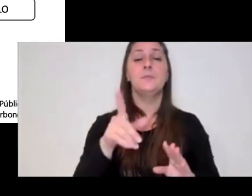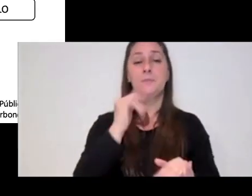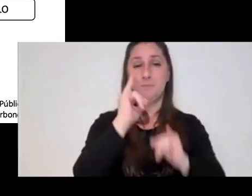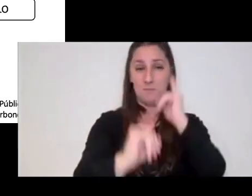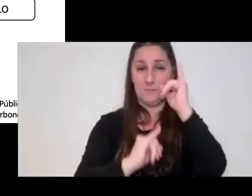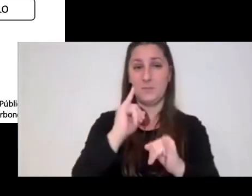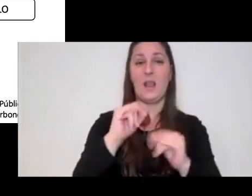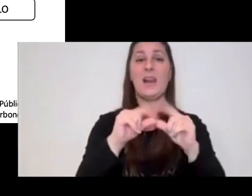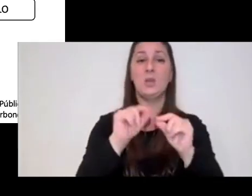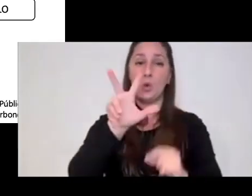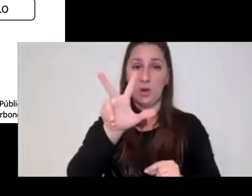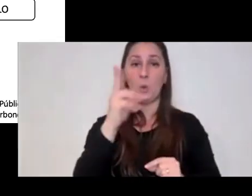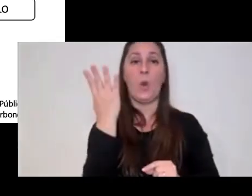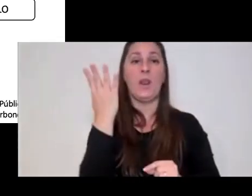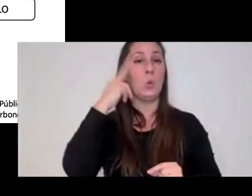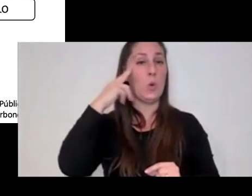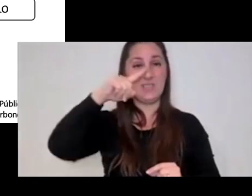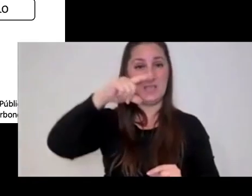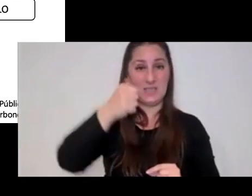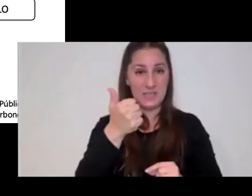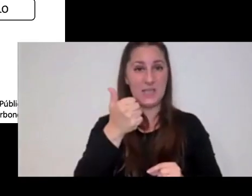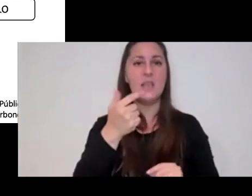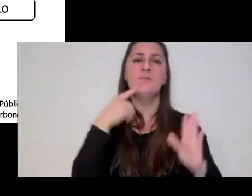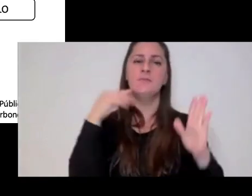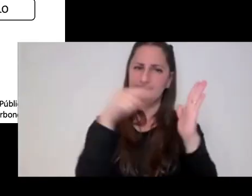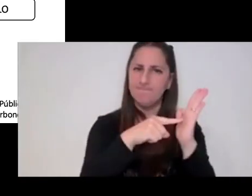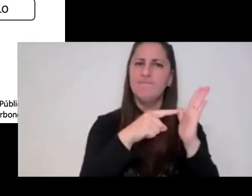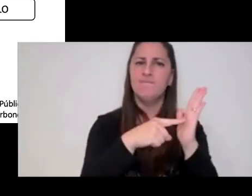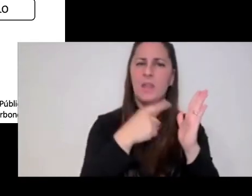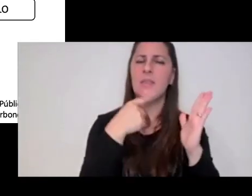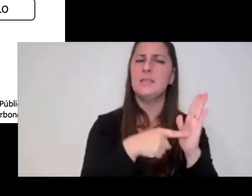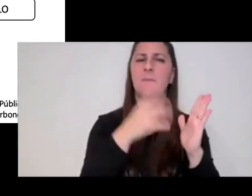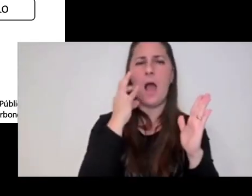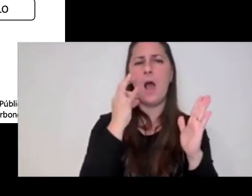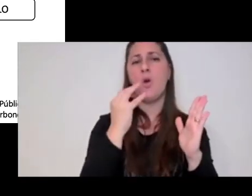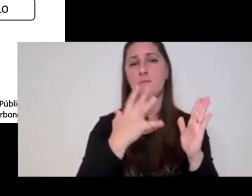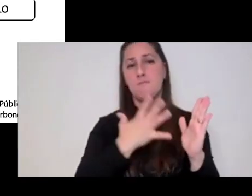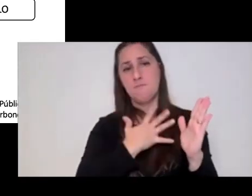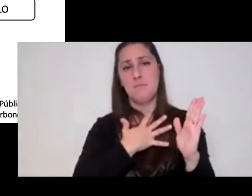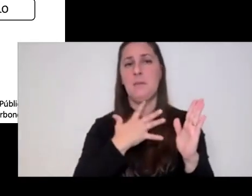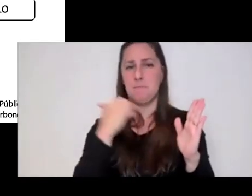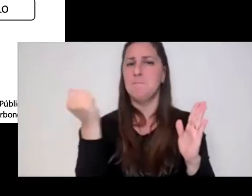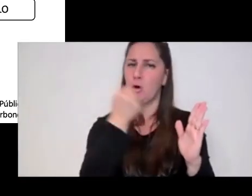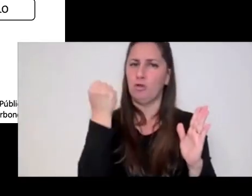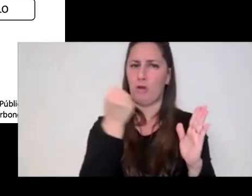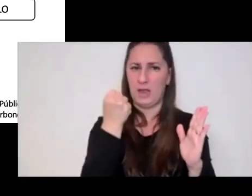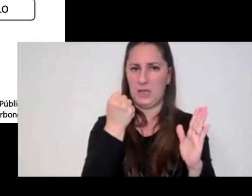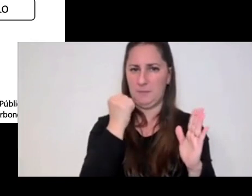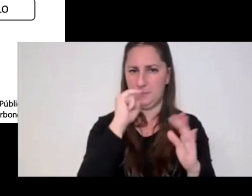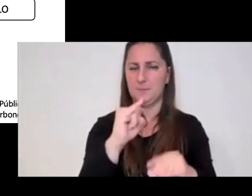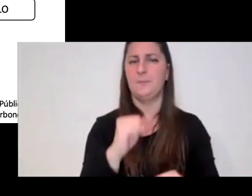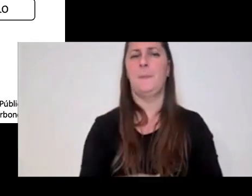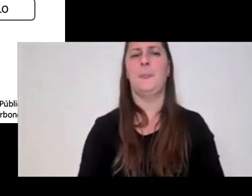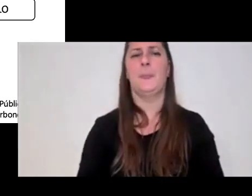de la 4976 marca algo que a mí me parece, como les dije antes, muy importante señalar. Una cosa es